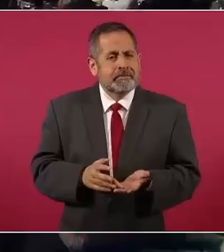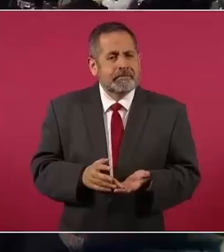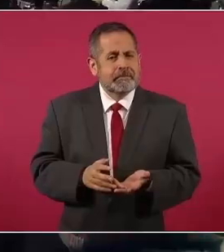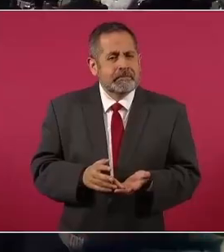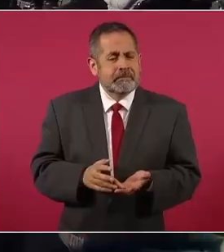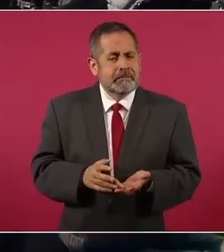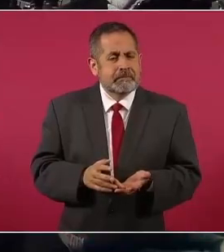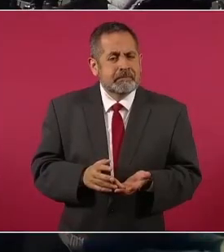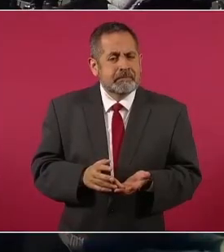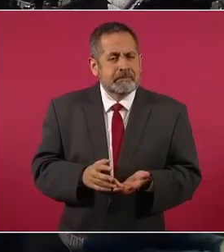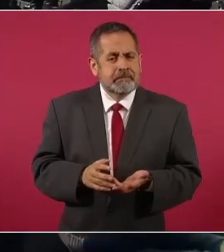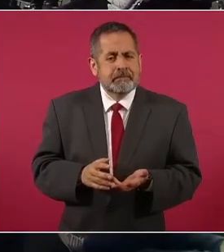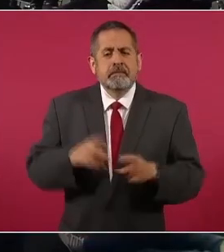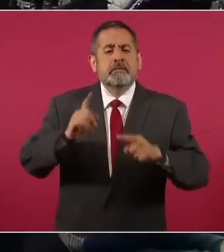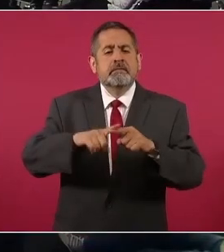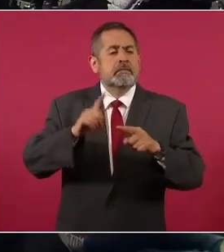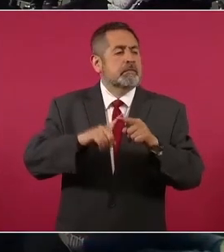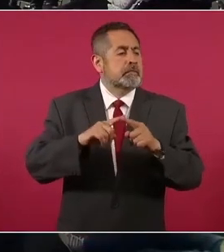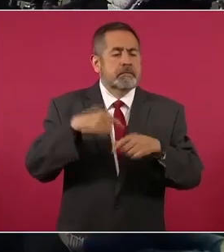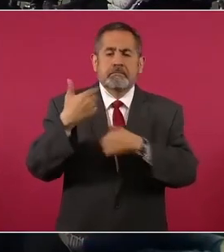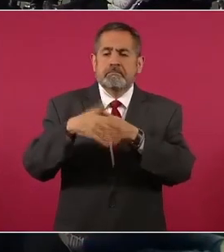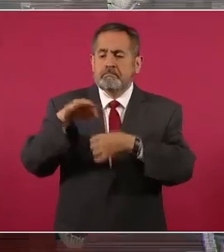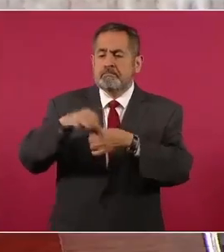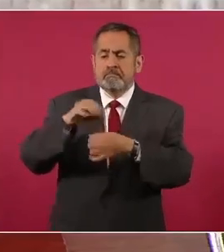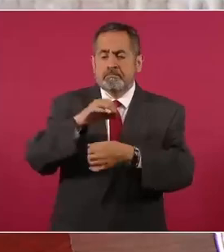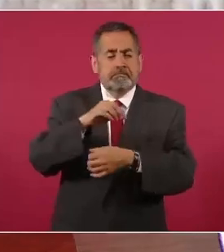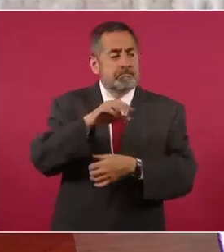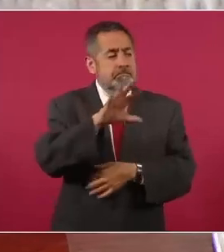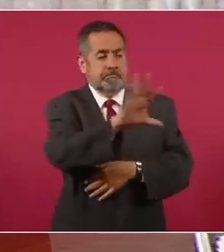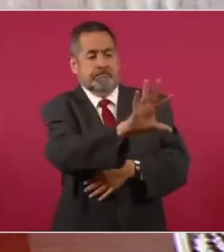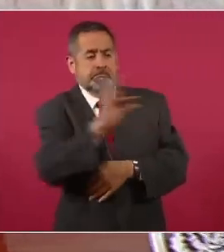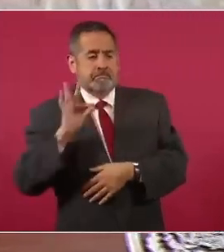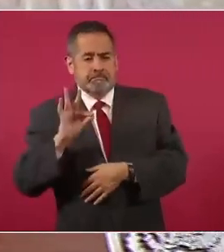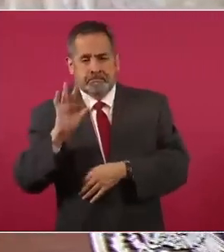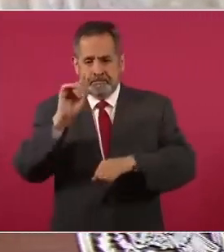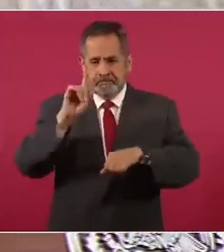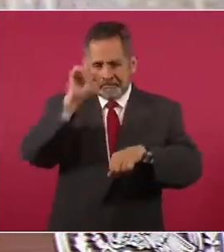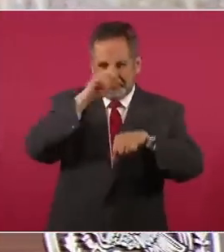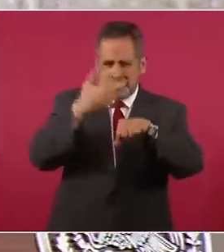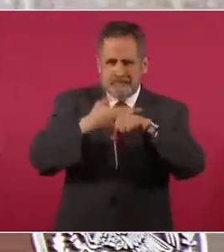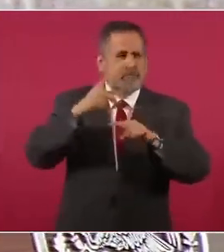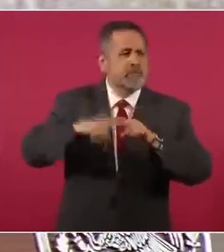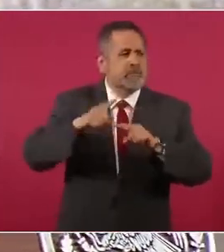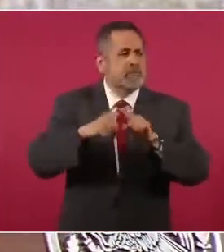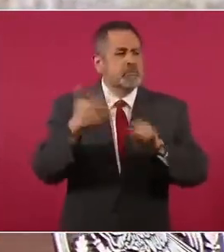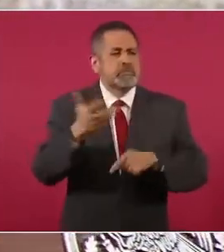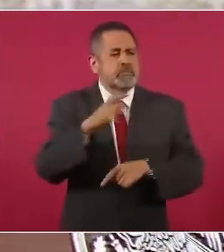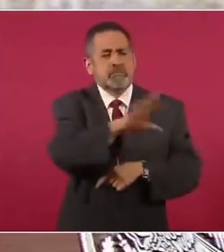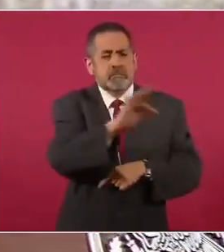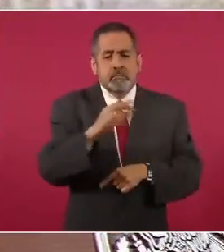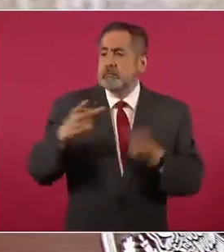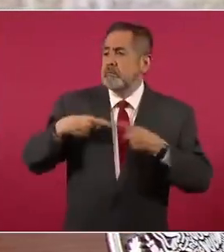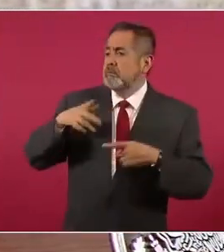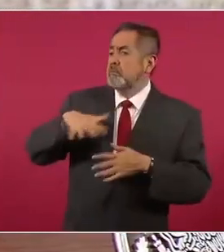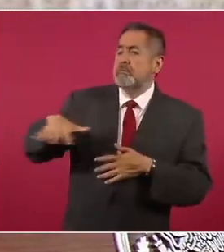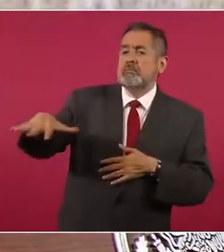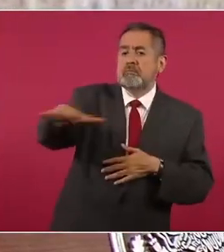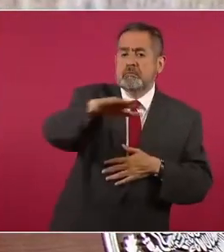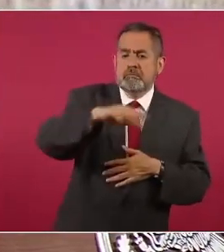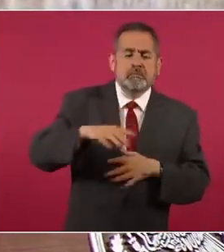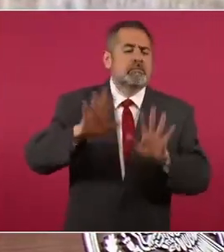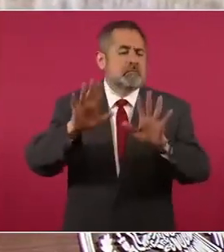¿quién va a elegir a los consejeros? ¿El pueblo? ¿Quién propone a los